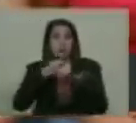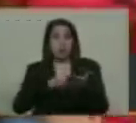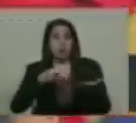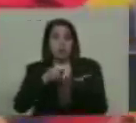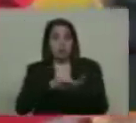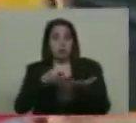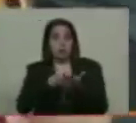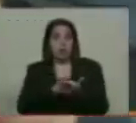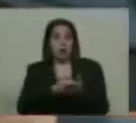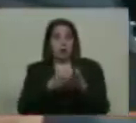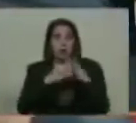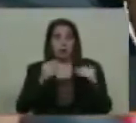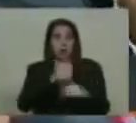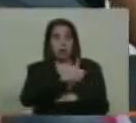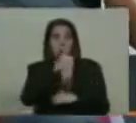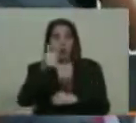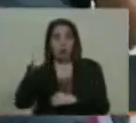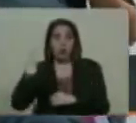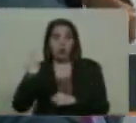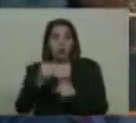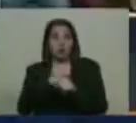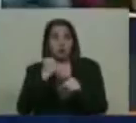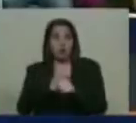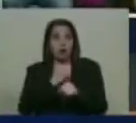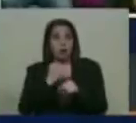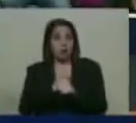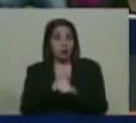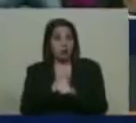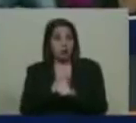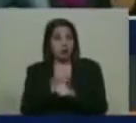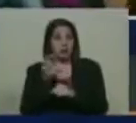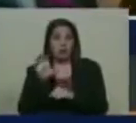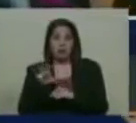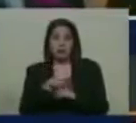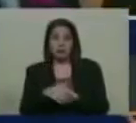mujeres trabajadoras en todos los trabajos del país?